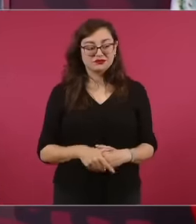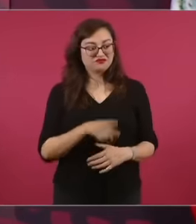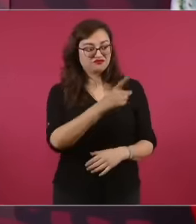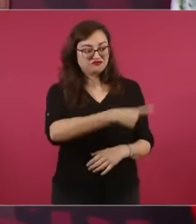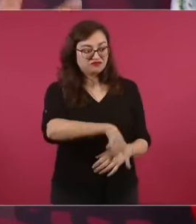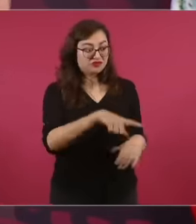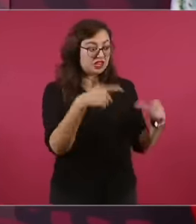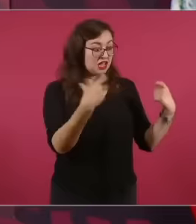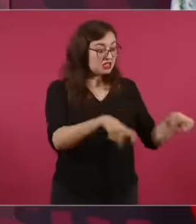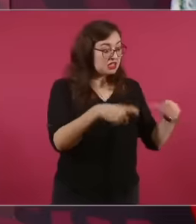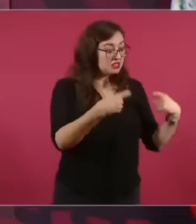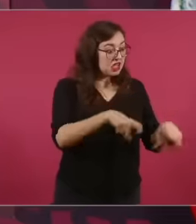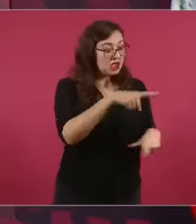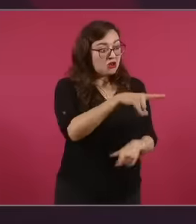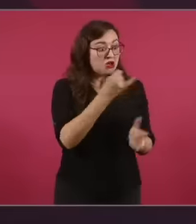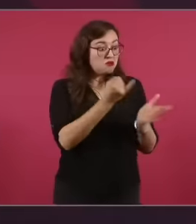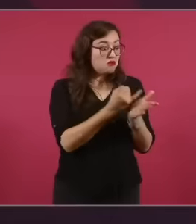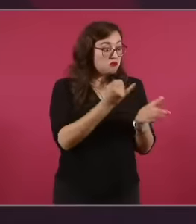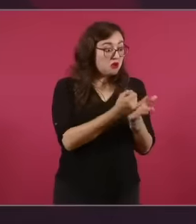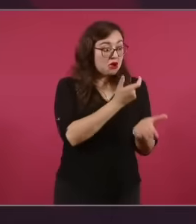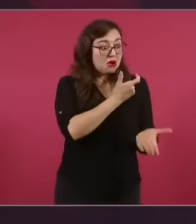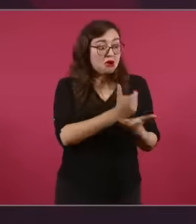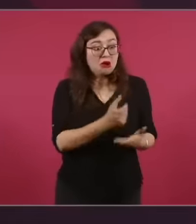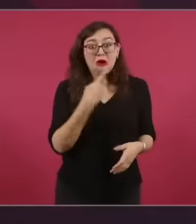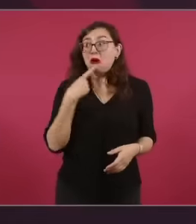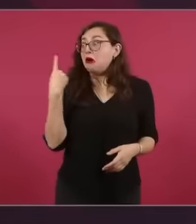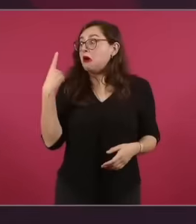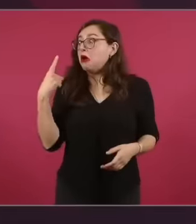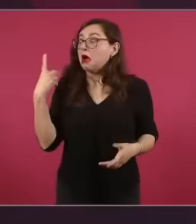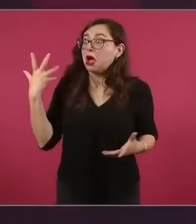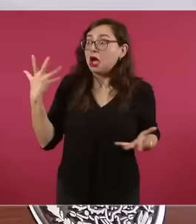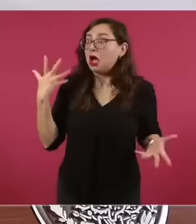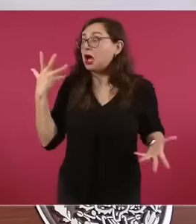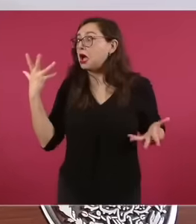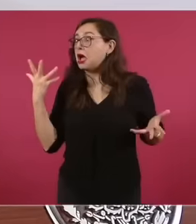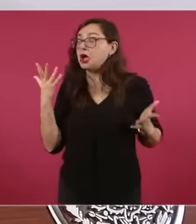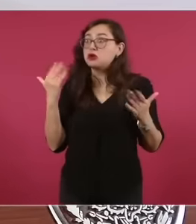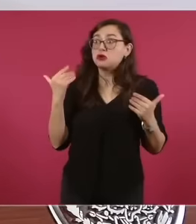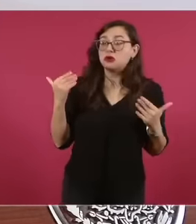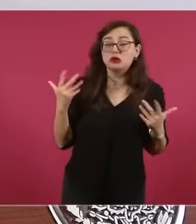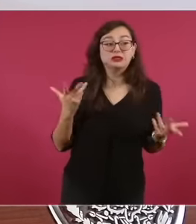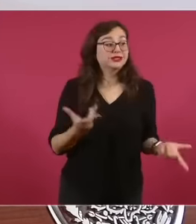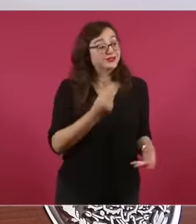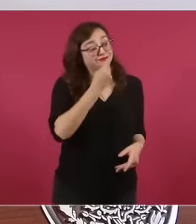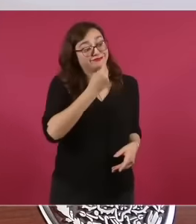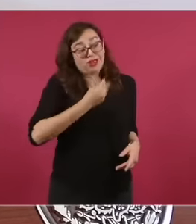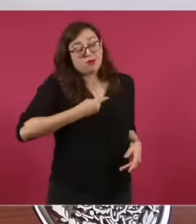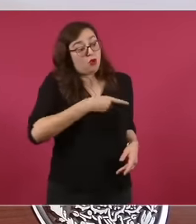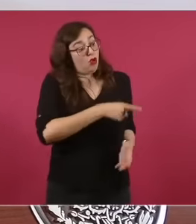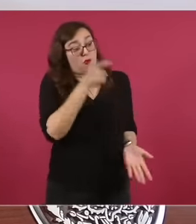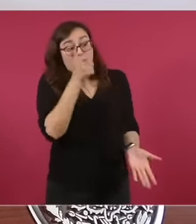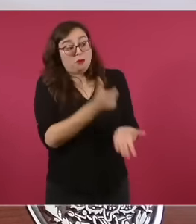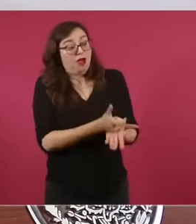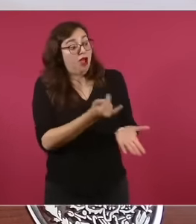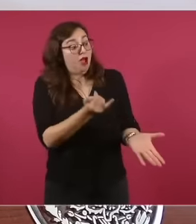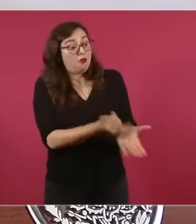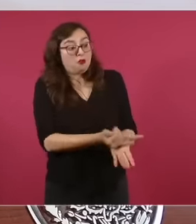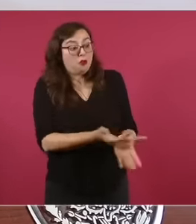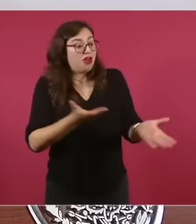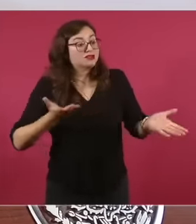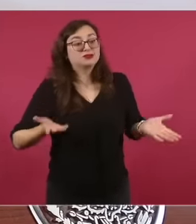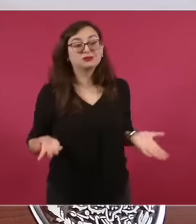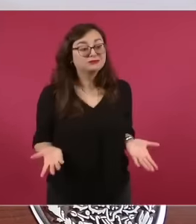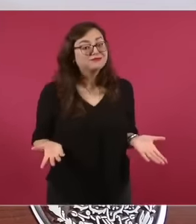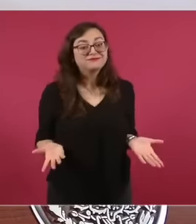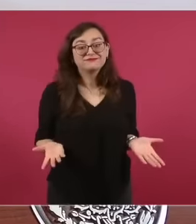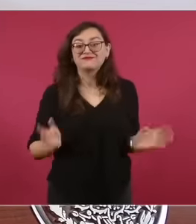porque en los hechos, en la realidad, ellos no imparten justicia en beneficio